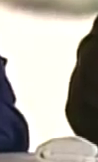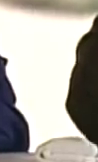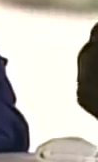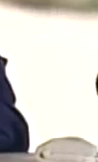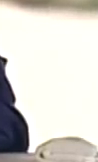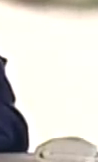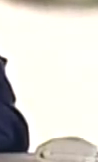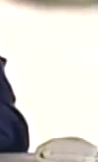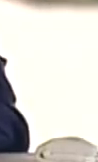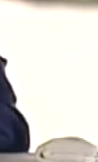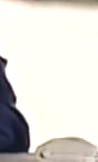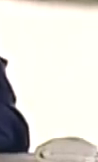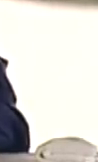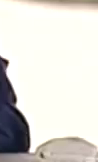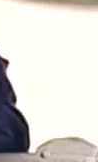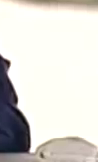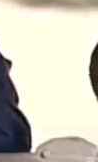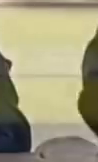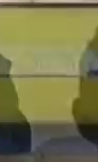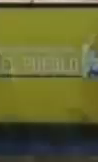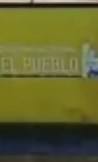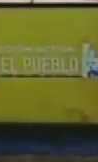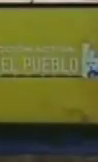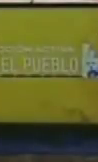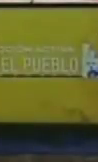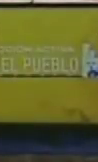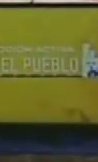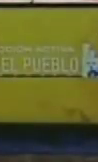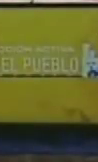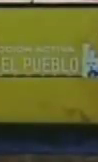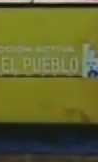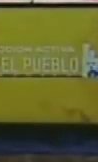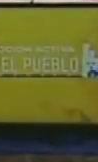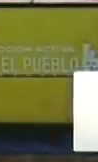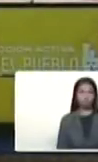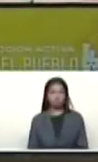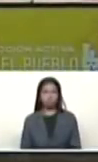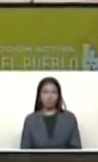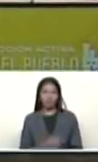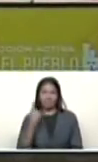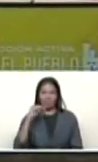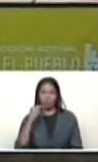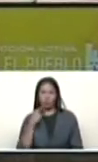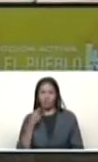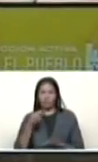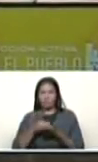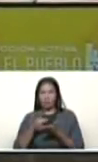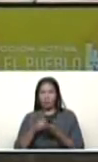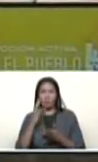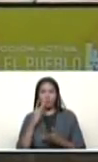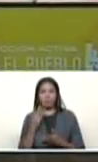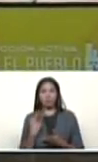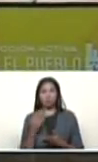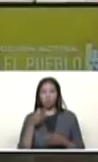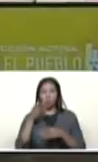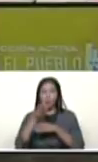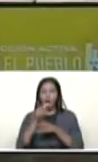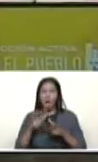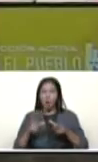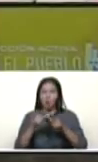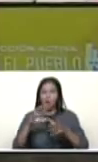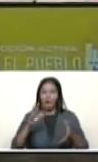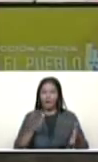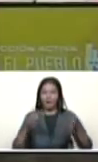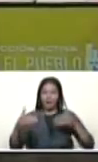¿Ustedes creen que la caja CLAP que se distribuye cuesta lo que cobramos? Si tú sales, agarras una caja